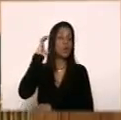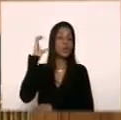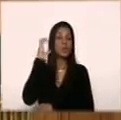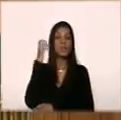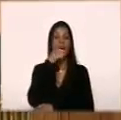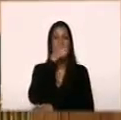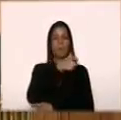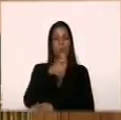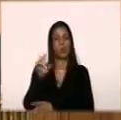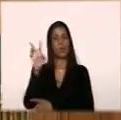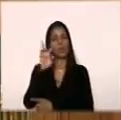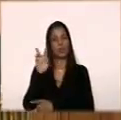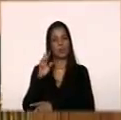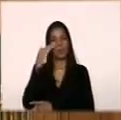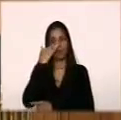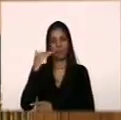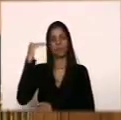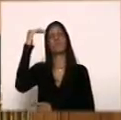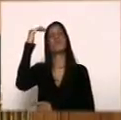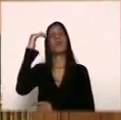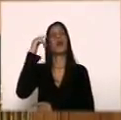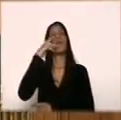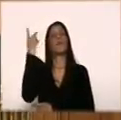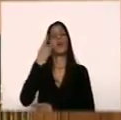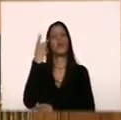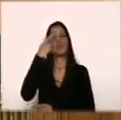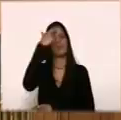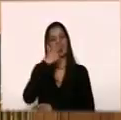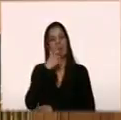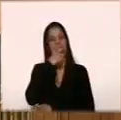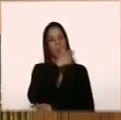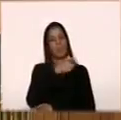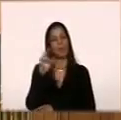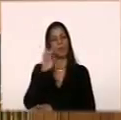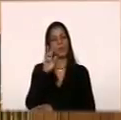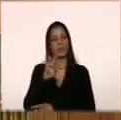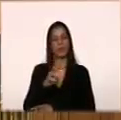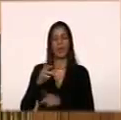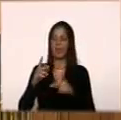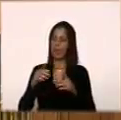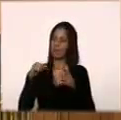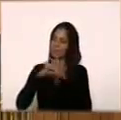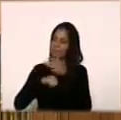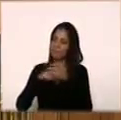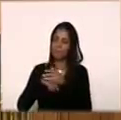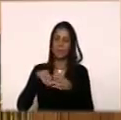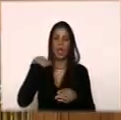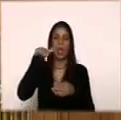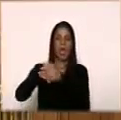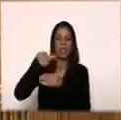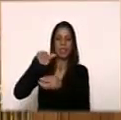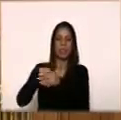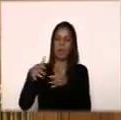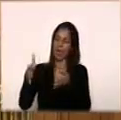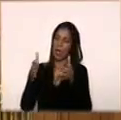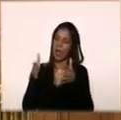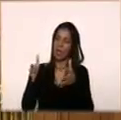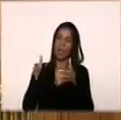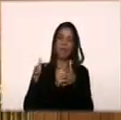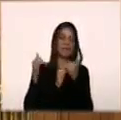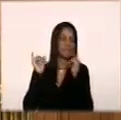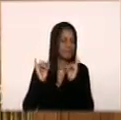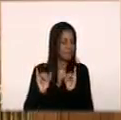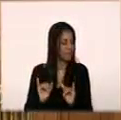esa misma elevada madurez política del pueblo venezolano que nos ha llevado a ganar contundentemente las últimas elecciones, nos